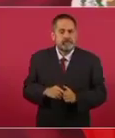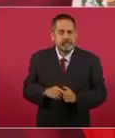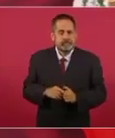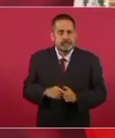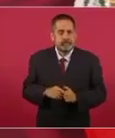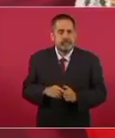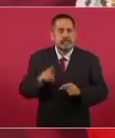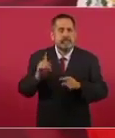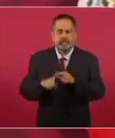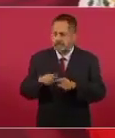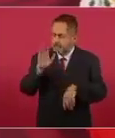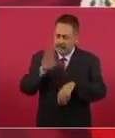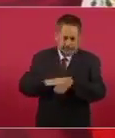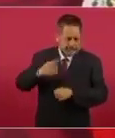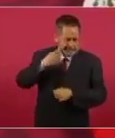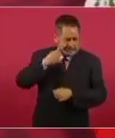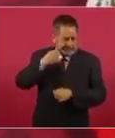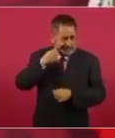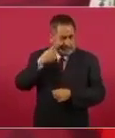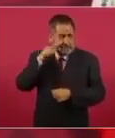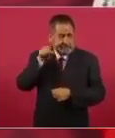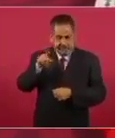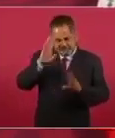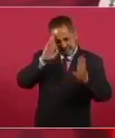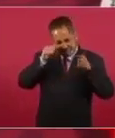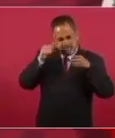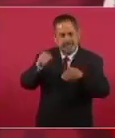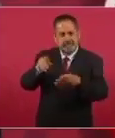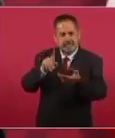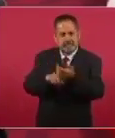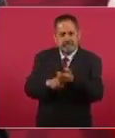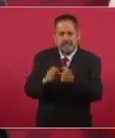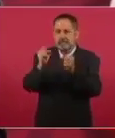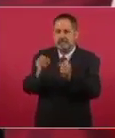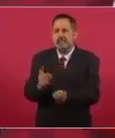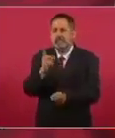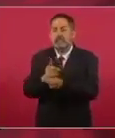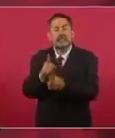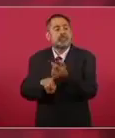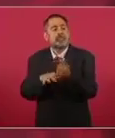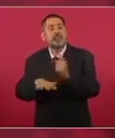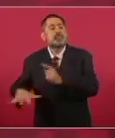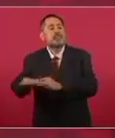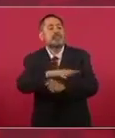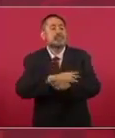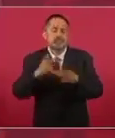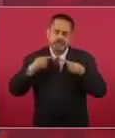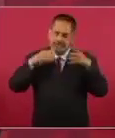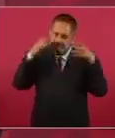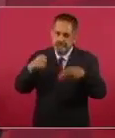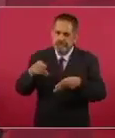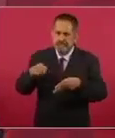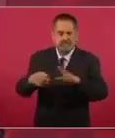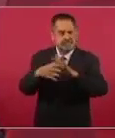va a ser predominantemente orientado a la seguridad pública.